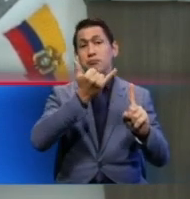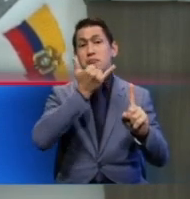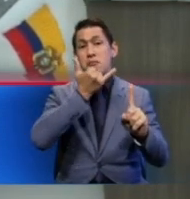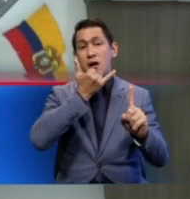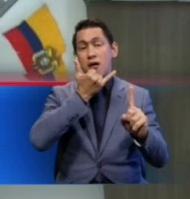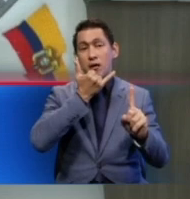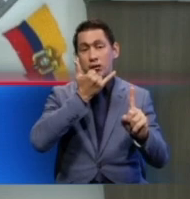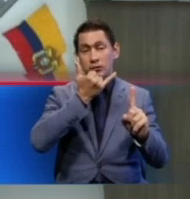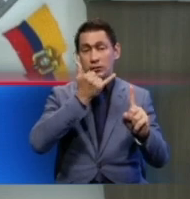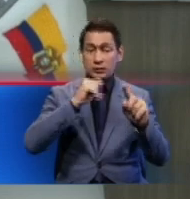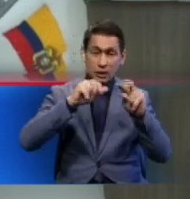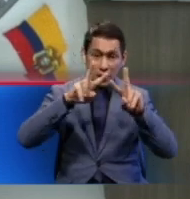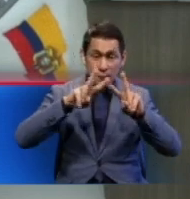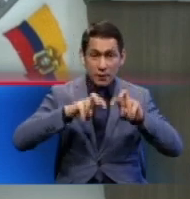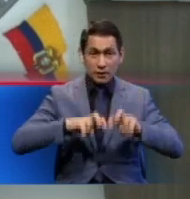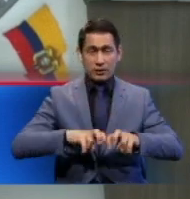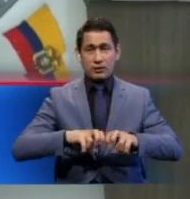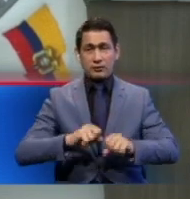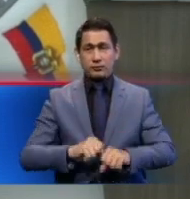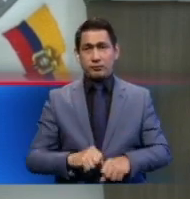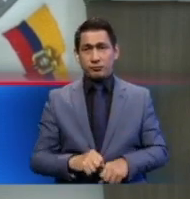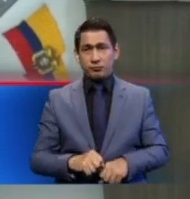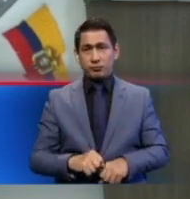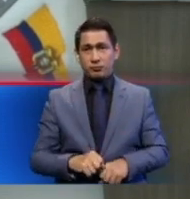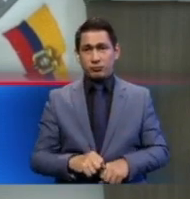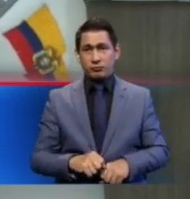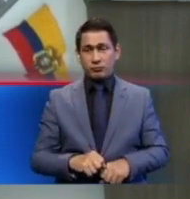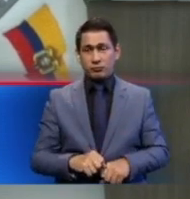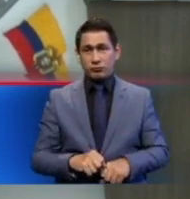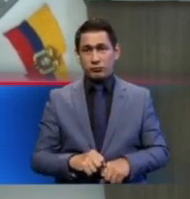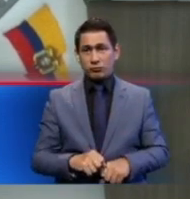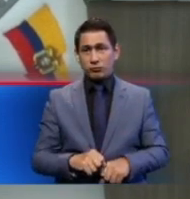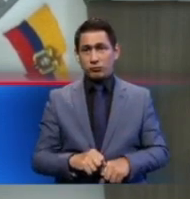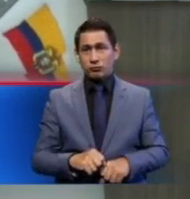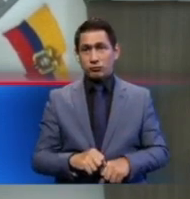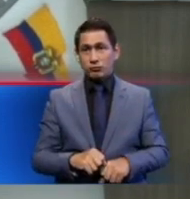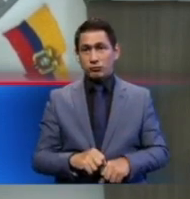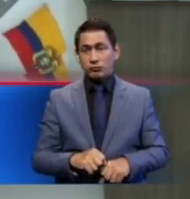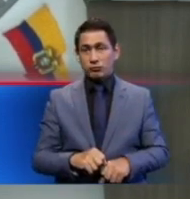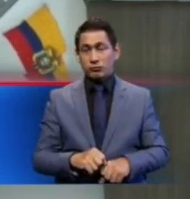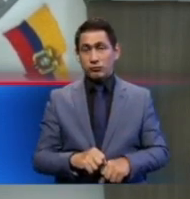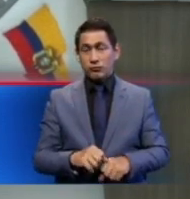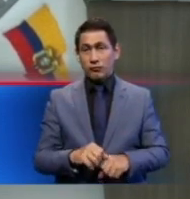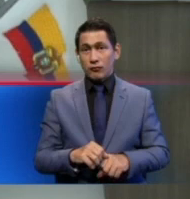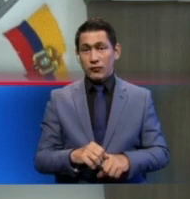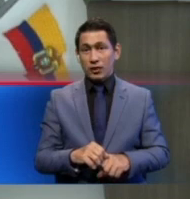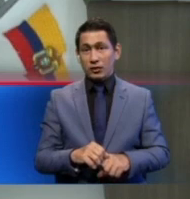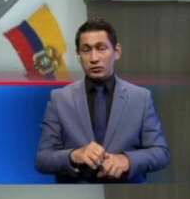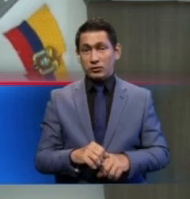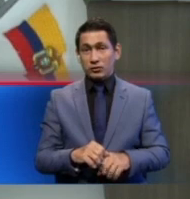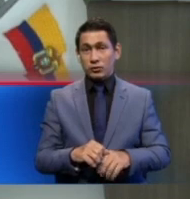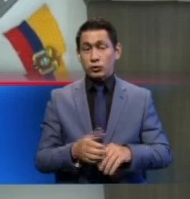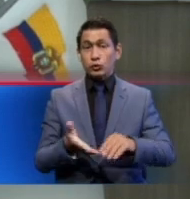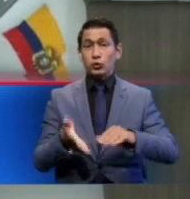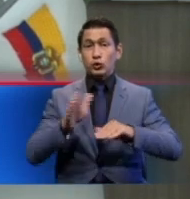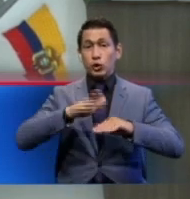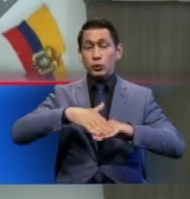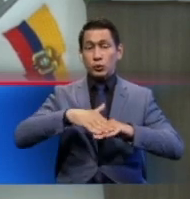debido proceso en la utilización del equipo